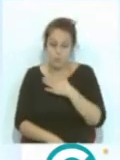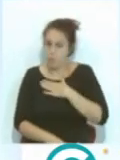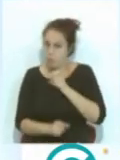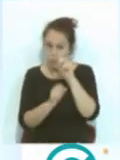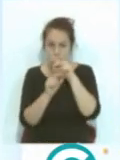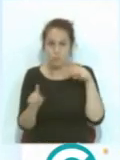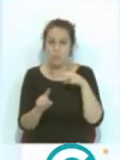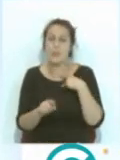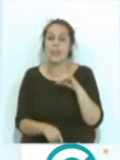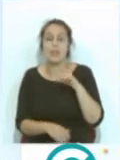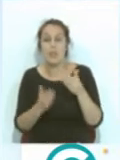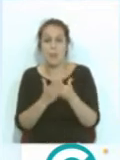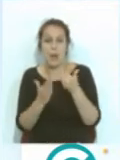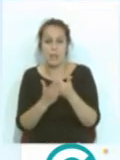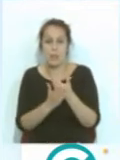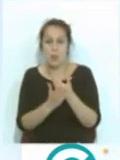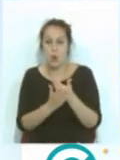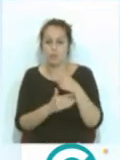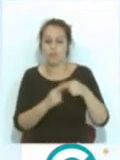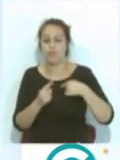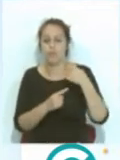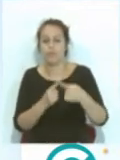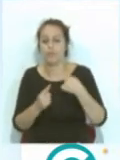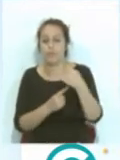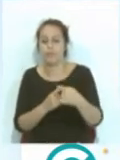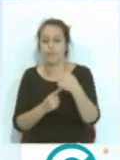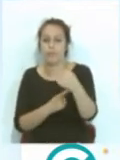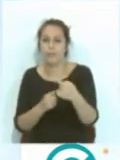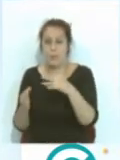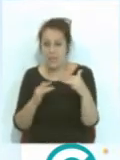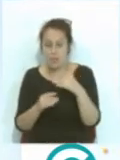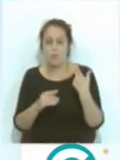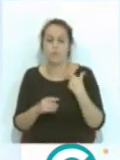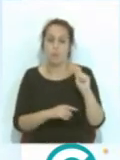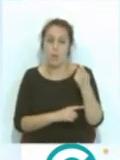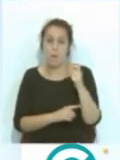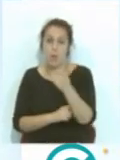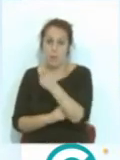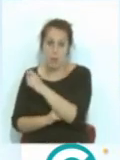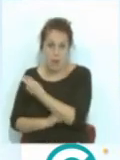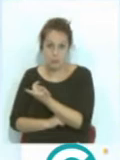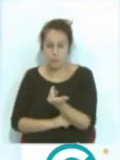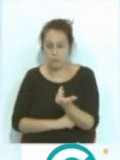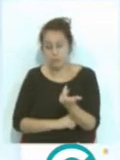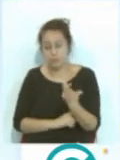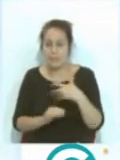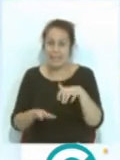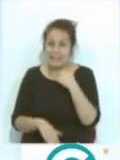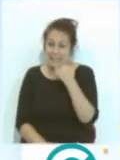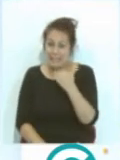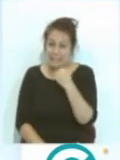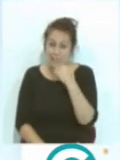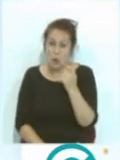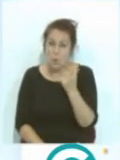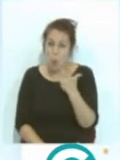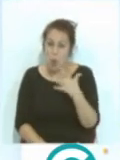15 partidos consecutivos en los que el equipo de Ciudad no conoce la derrota, está invicto. Y el Cádiz casi que estaba llegando ya un poco